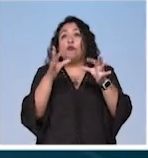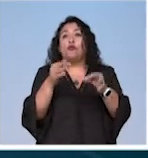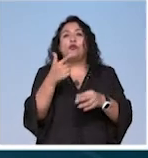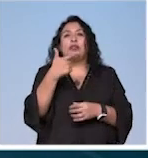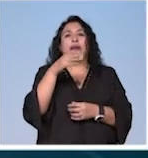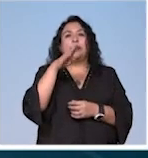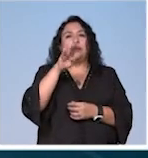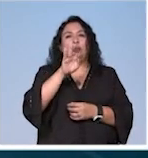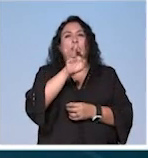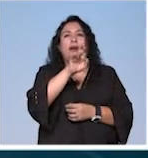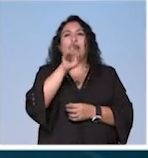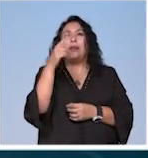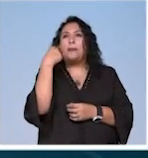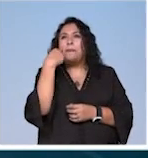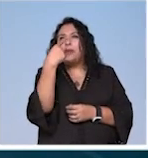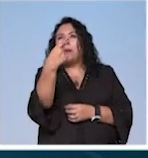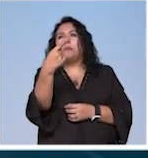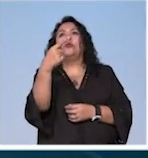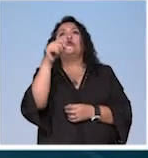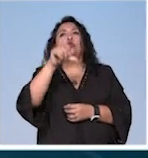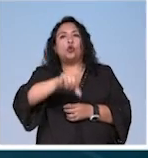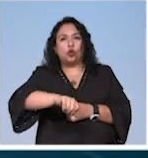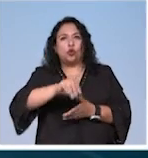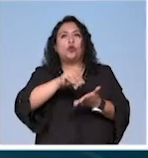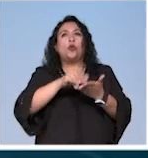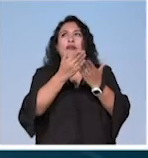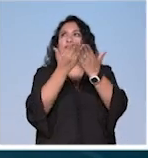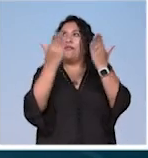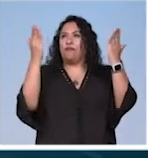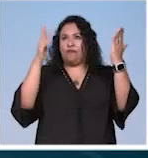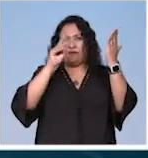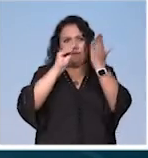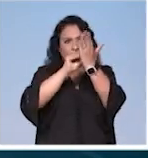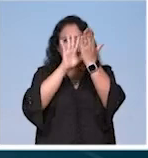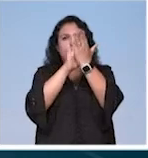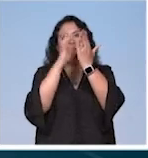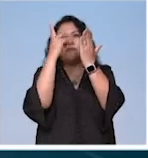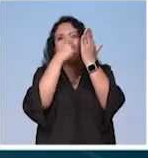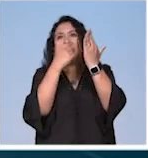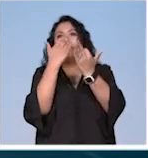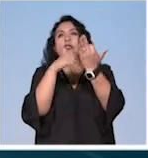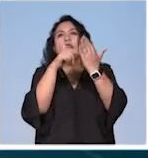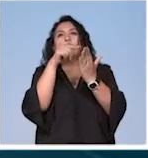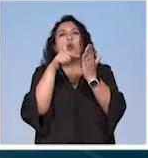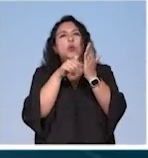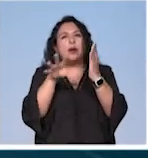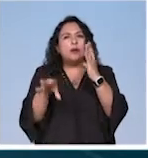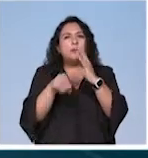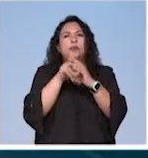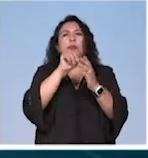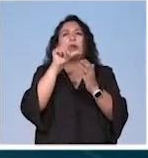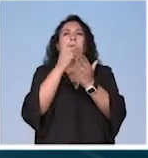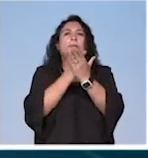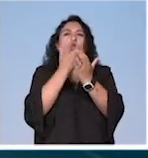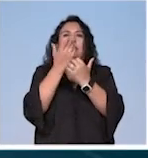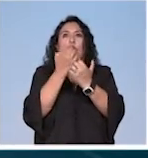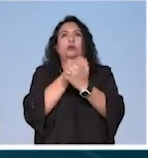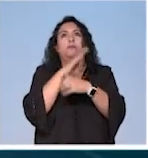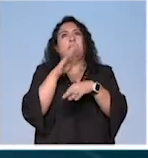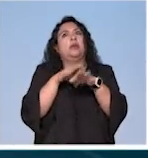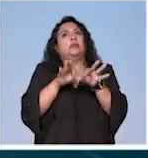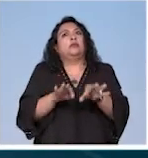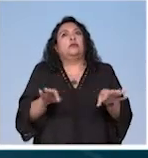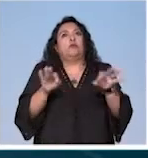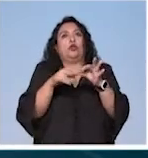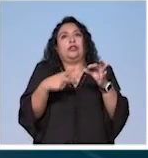Gavino Barreda, el rostro impreso que aún se puede ver en las columnas del recinto. Todos sus espacios se integrarían al proyecto educativo más